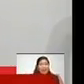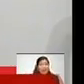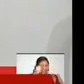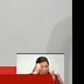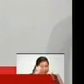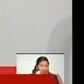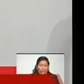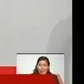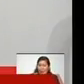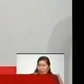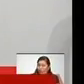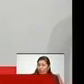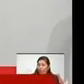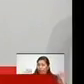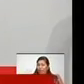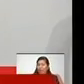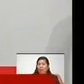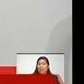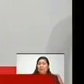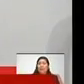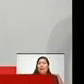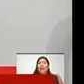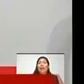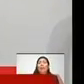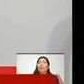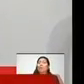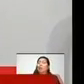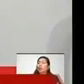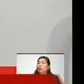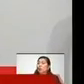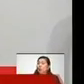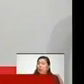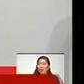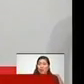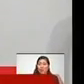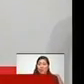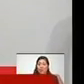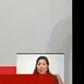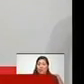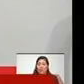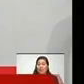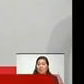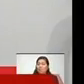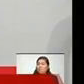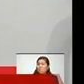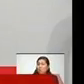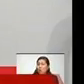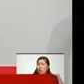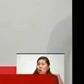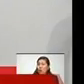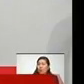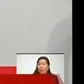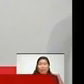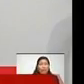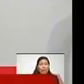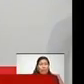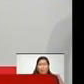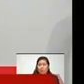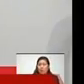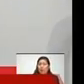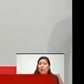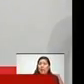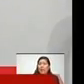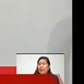terrorismo, todos lo hemos visto, lo hemos vivido, hemos sufrido la cantidad de derramamiento y muertos